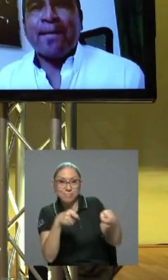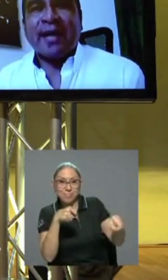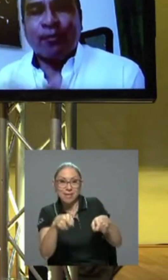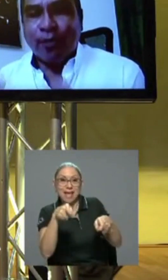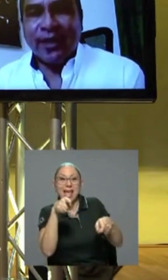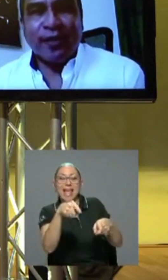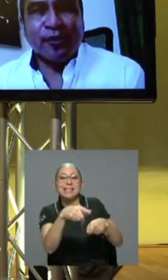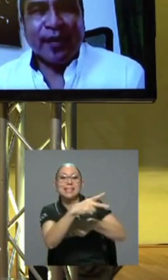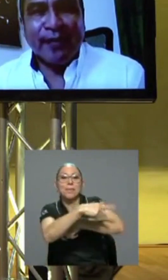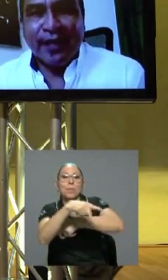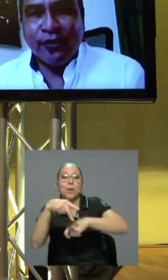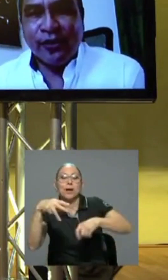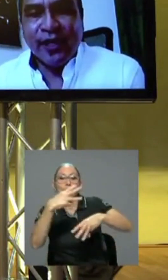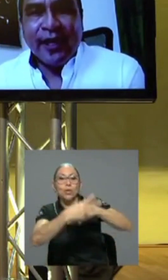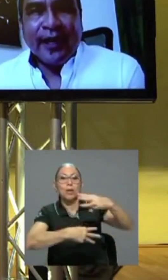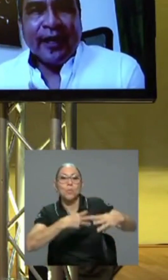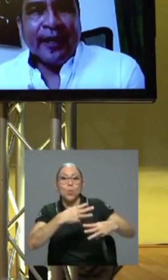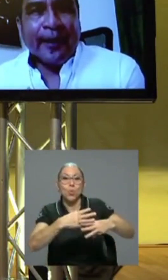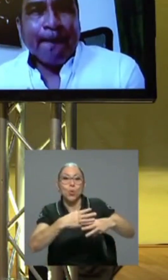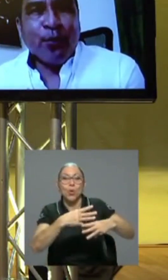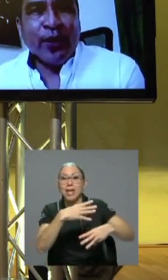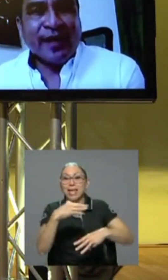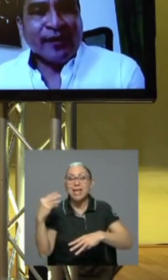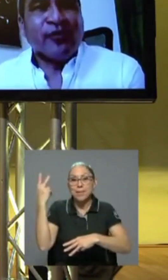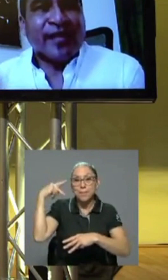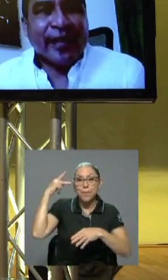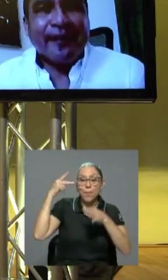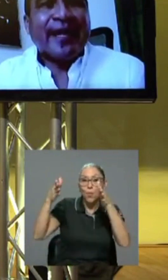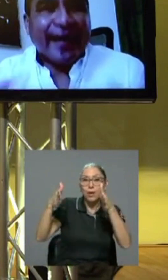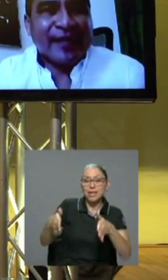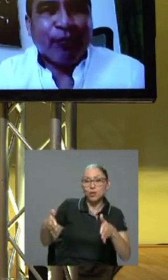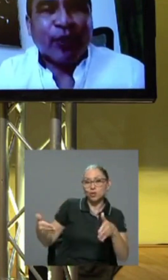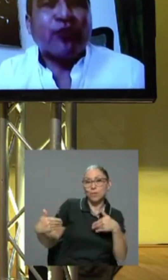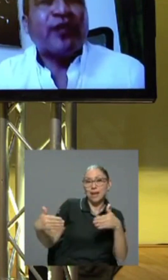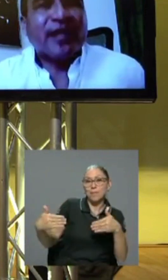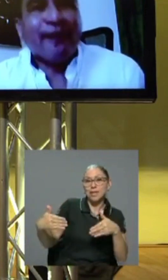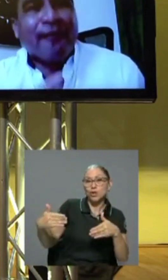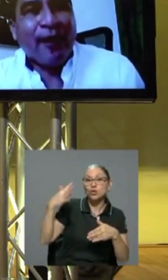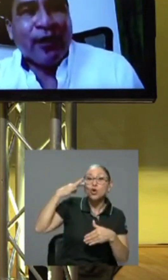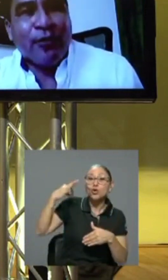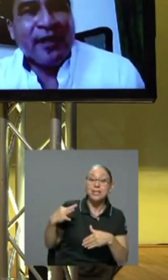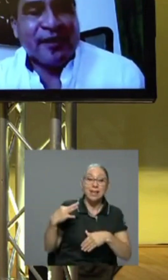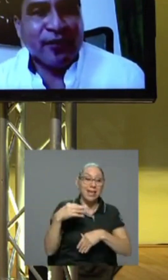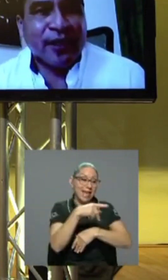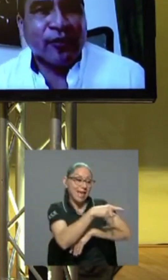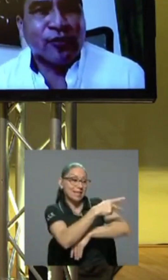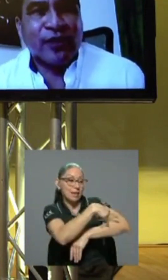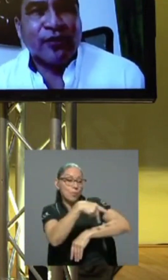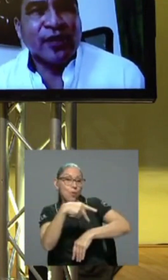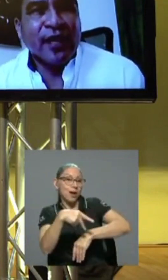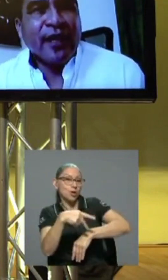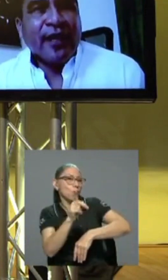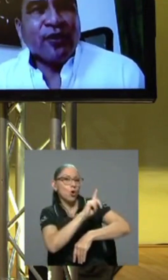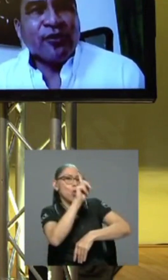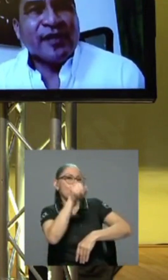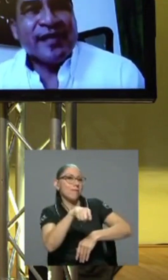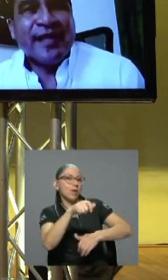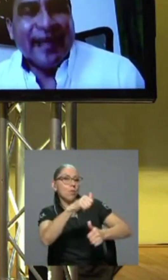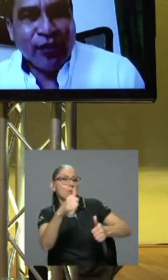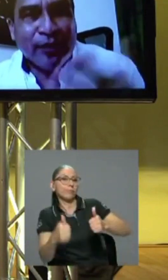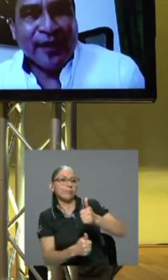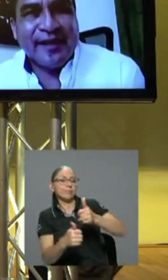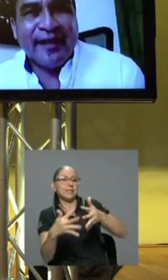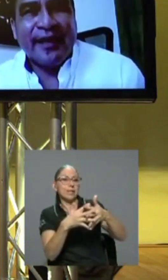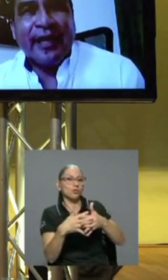que los políticos panameños pues consideraban que este puerto no estaba bajo la jurisdicción de Estados Unidos. Entonces, de